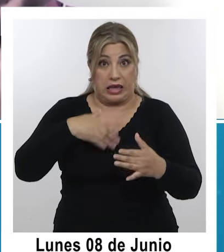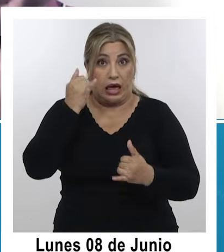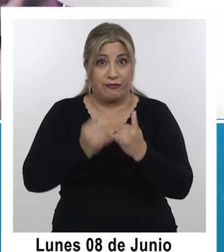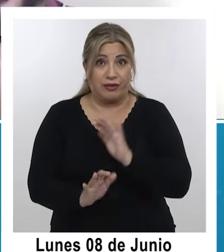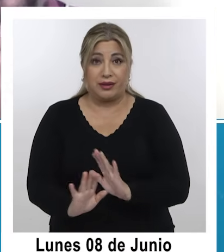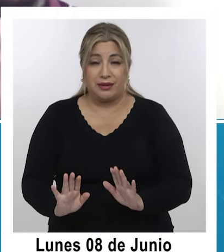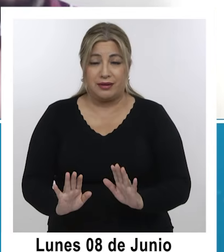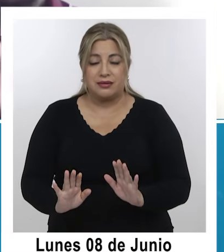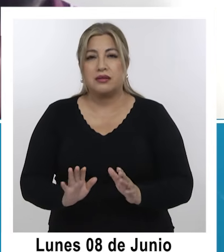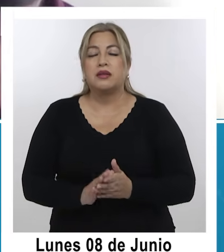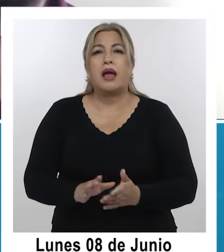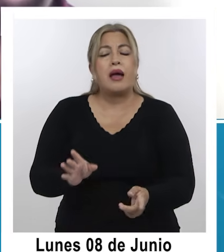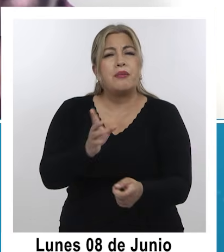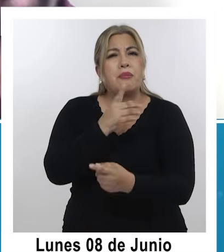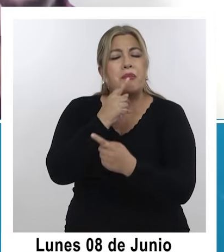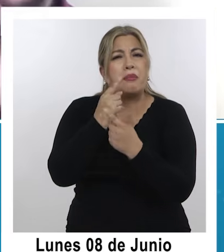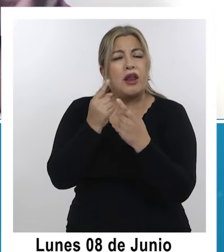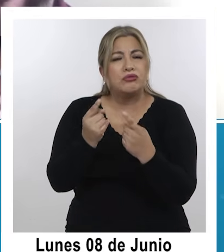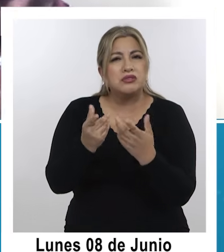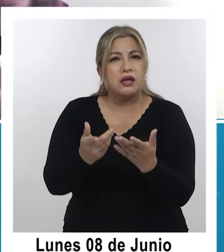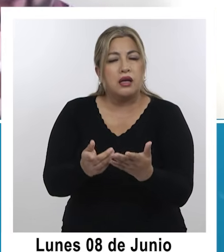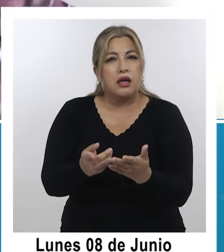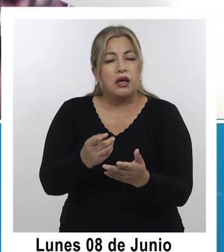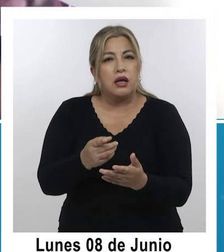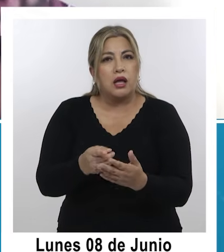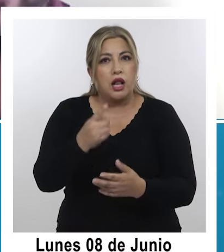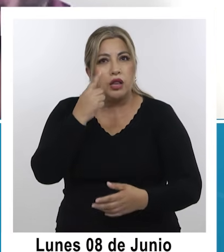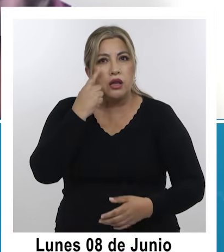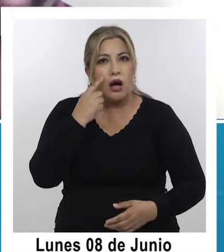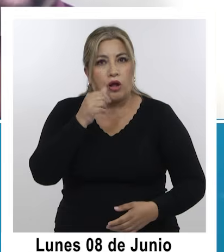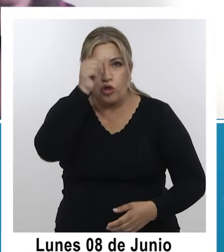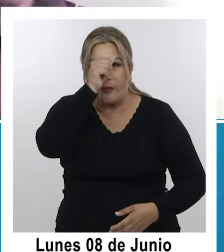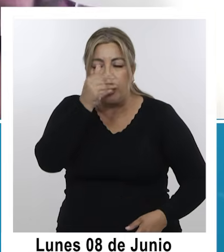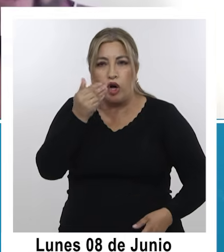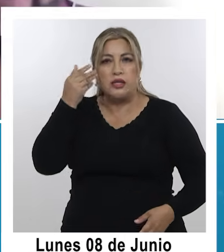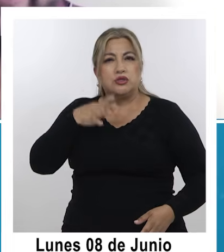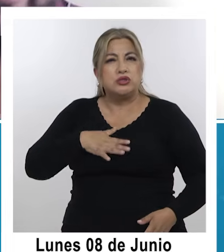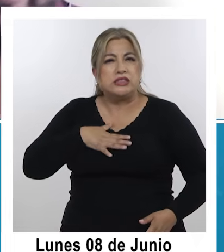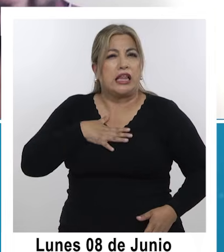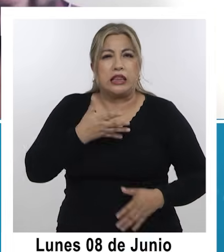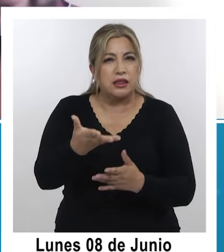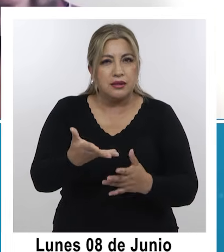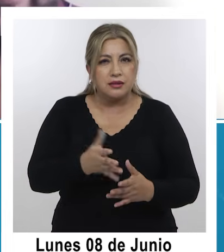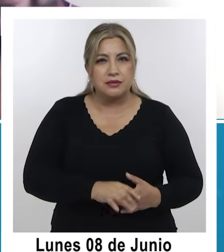culminado. ¿Cómo fue, Lili, el día domingo? ¿Cómo lo sentiste?